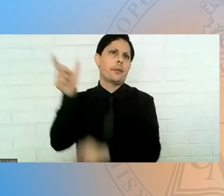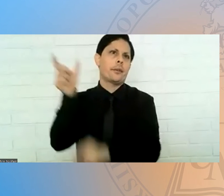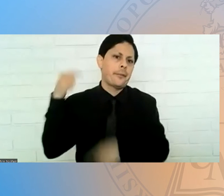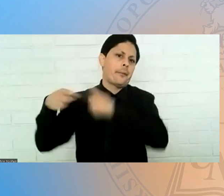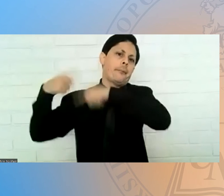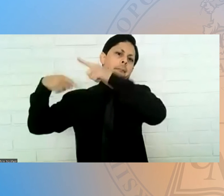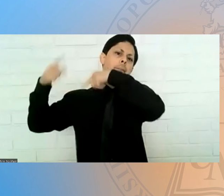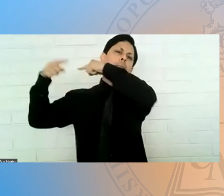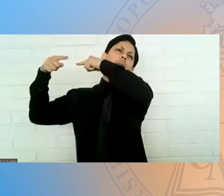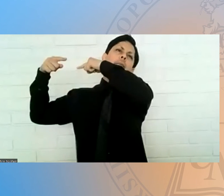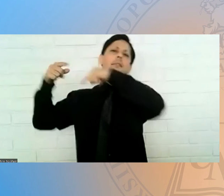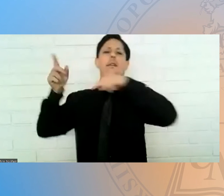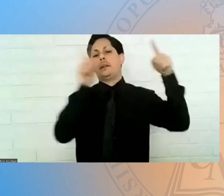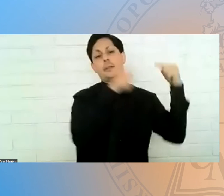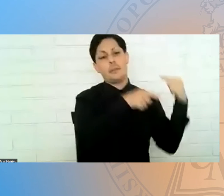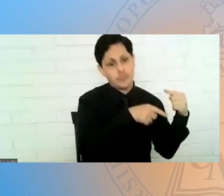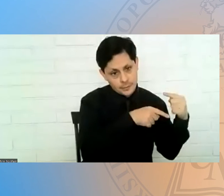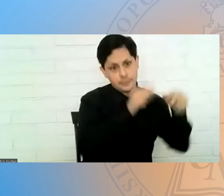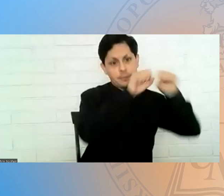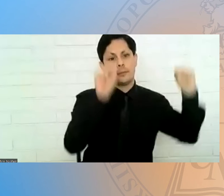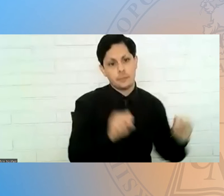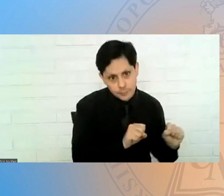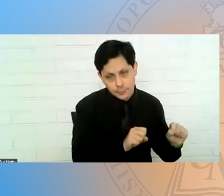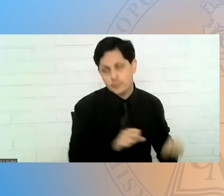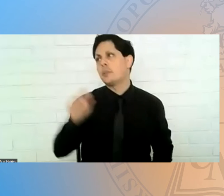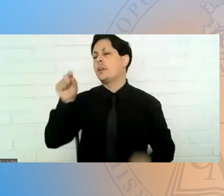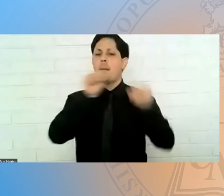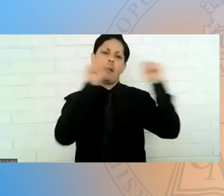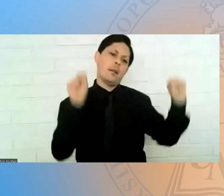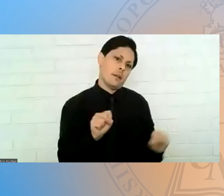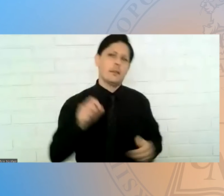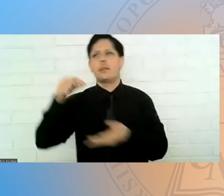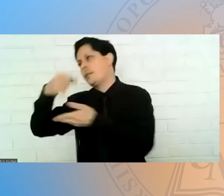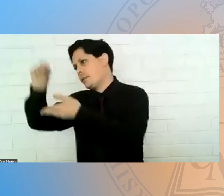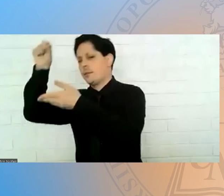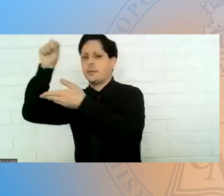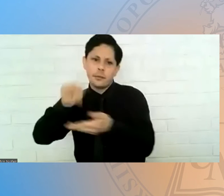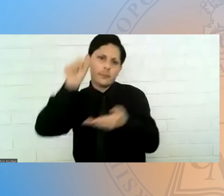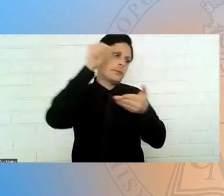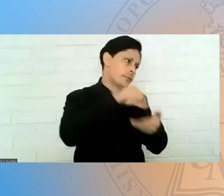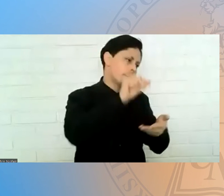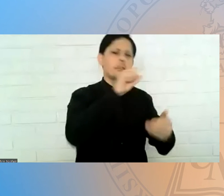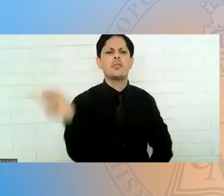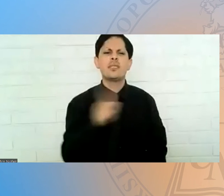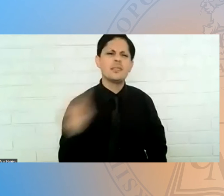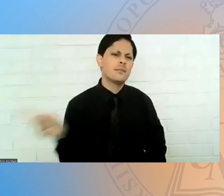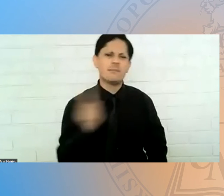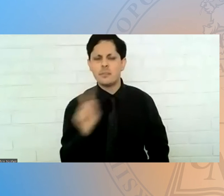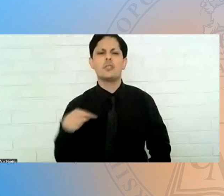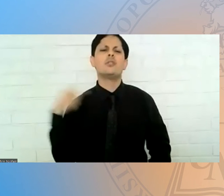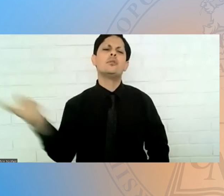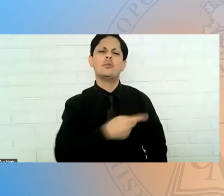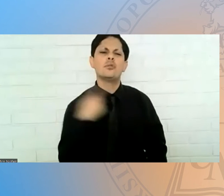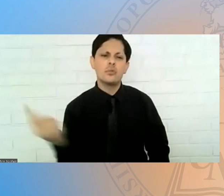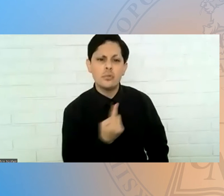epistemológica, en la otra se va a ver una metodología, en la otra se va a ver una evaluación. Nosotros estamos haciendo que